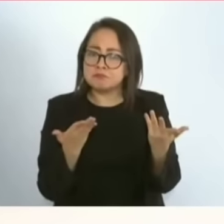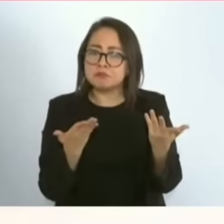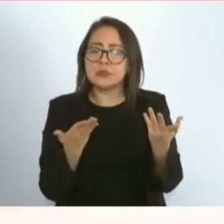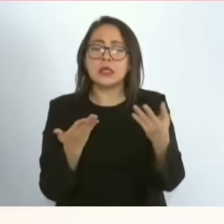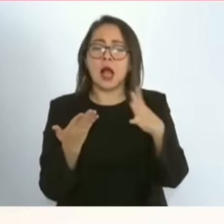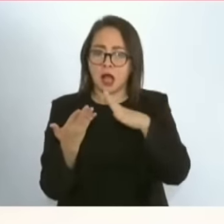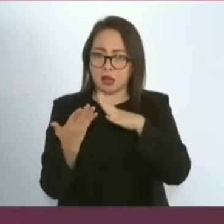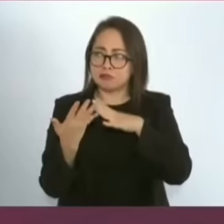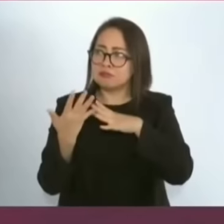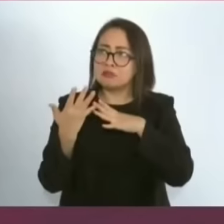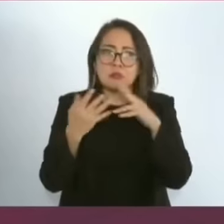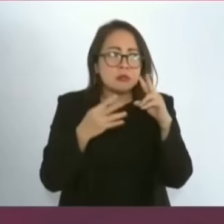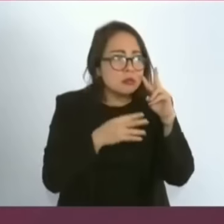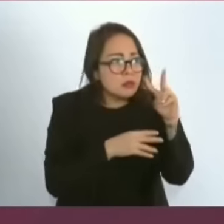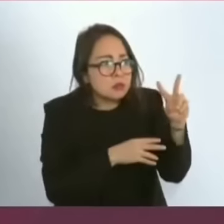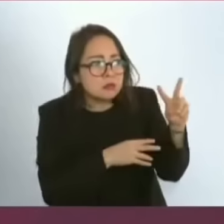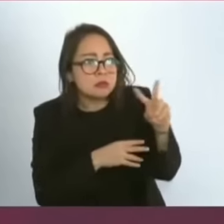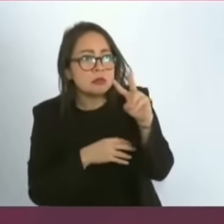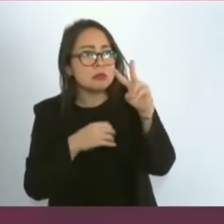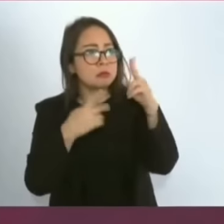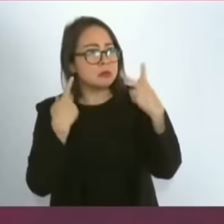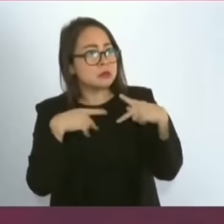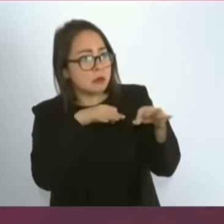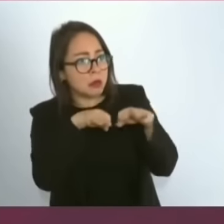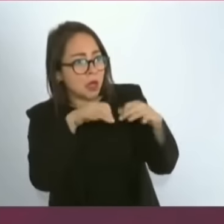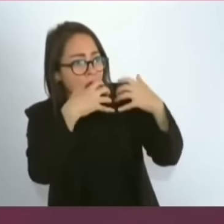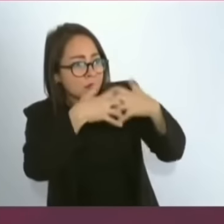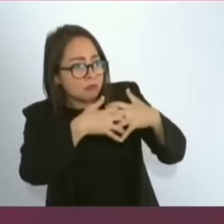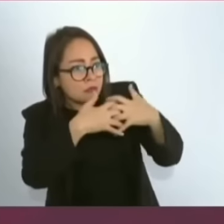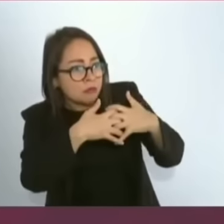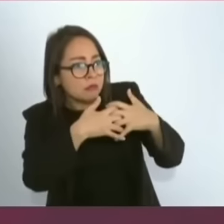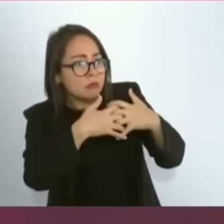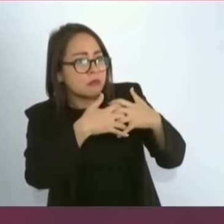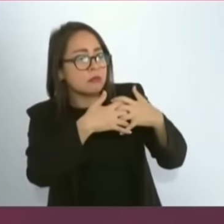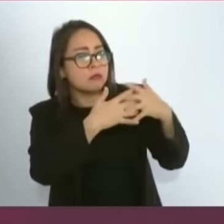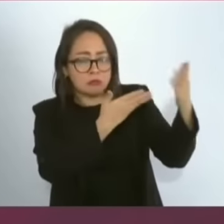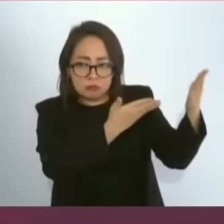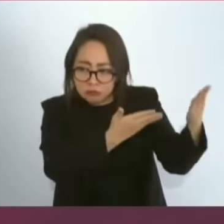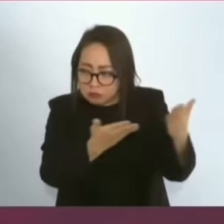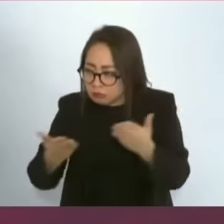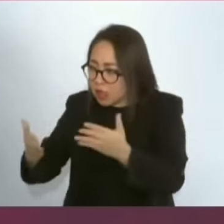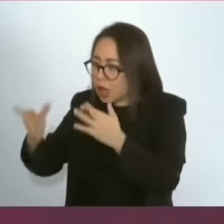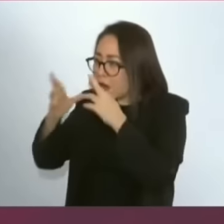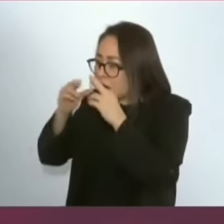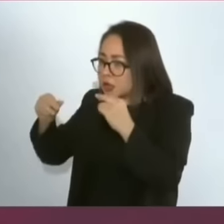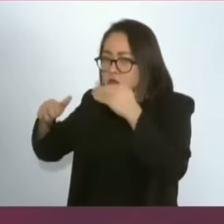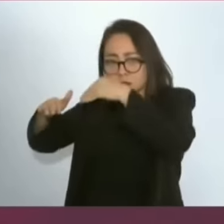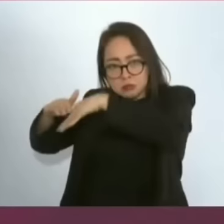industria textil a sus haciendas